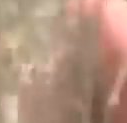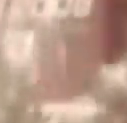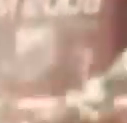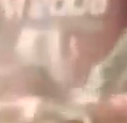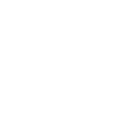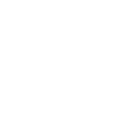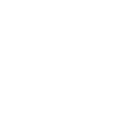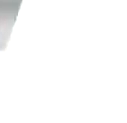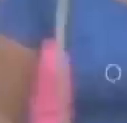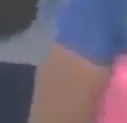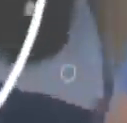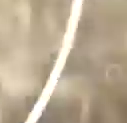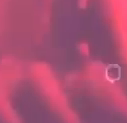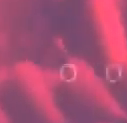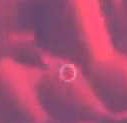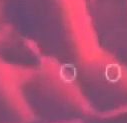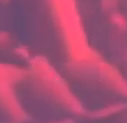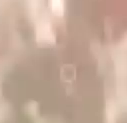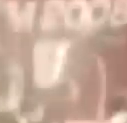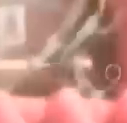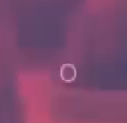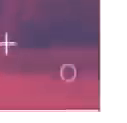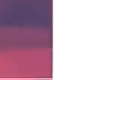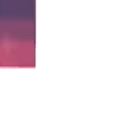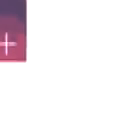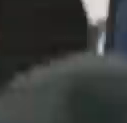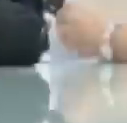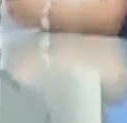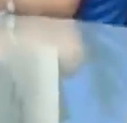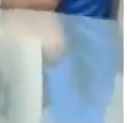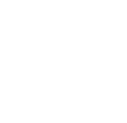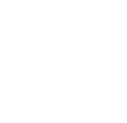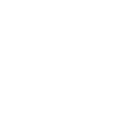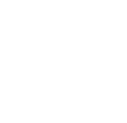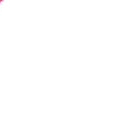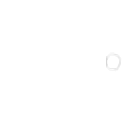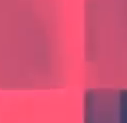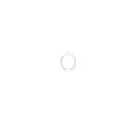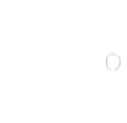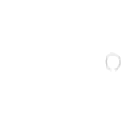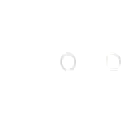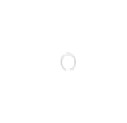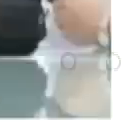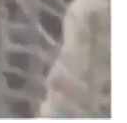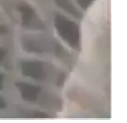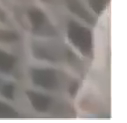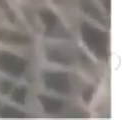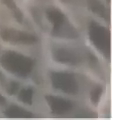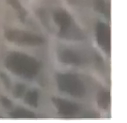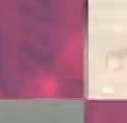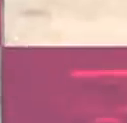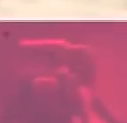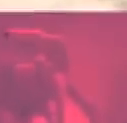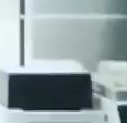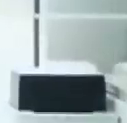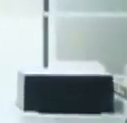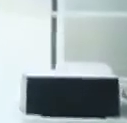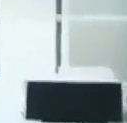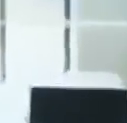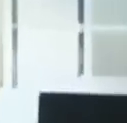el despistaje masivo y el método 77 permitió el control de la pandemia en el país